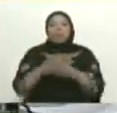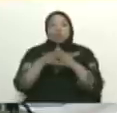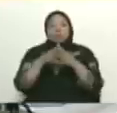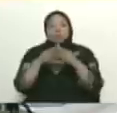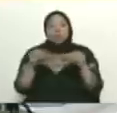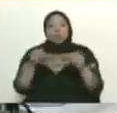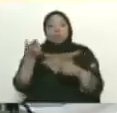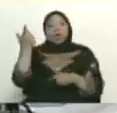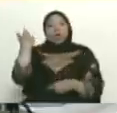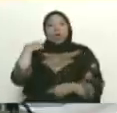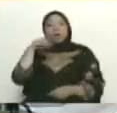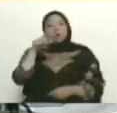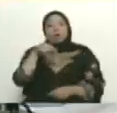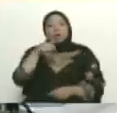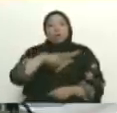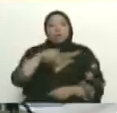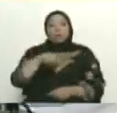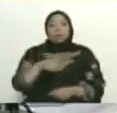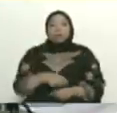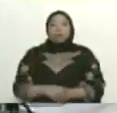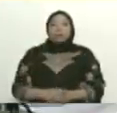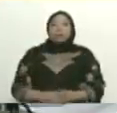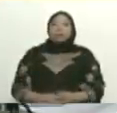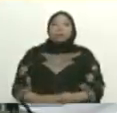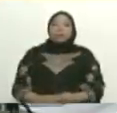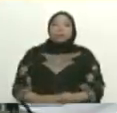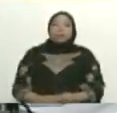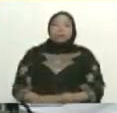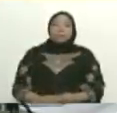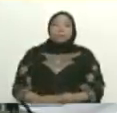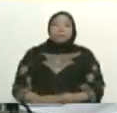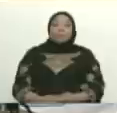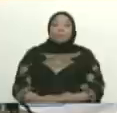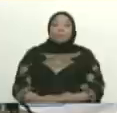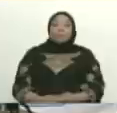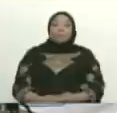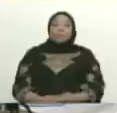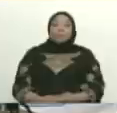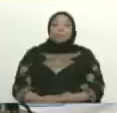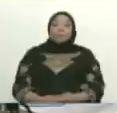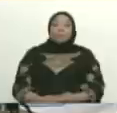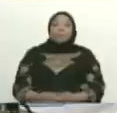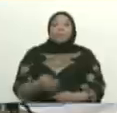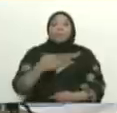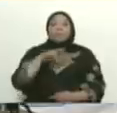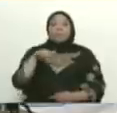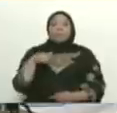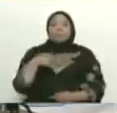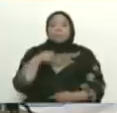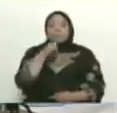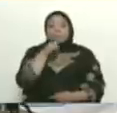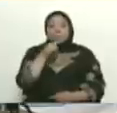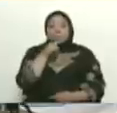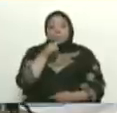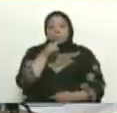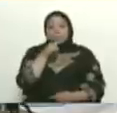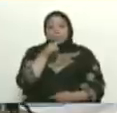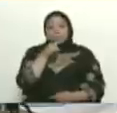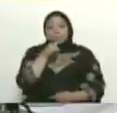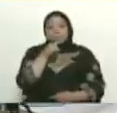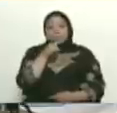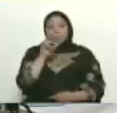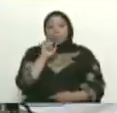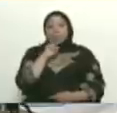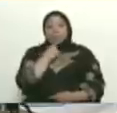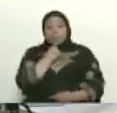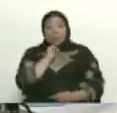todavía ayer y todavía hoy se atreven esos que están yendo en